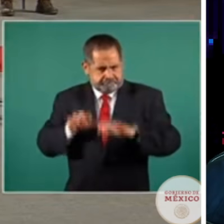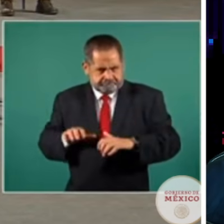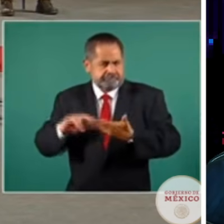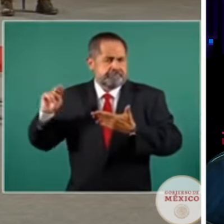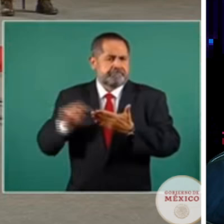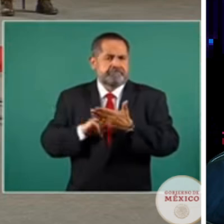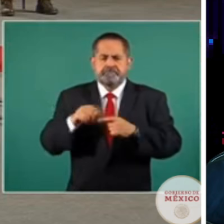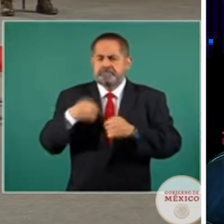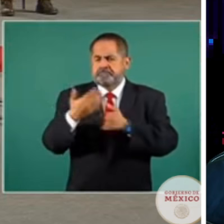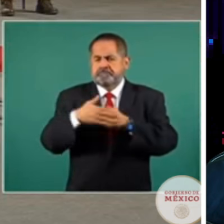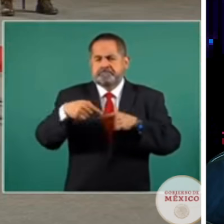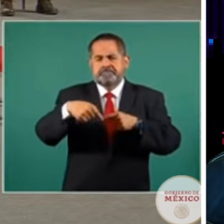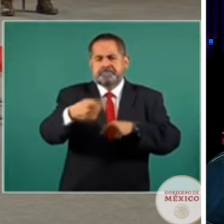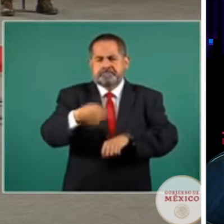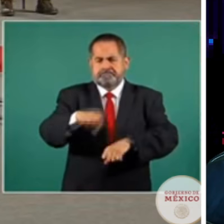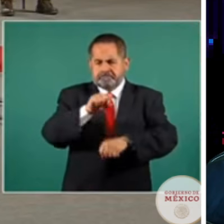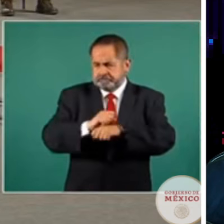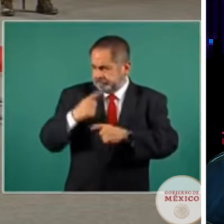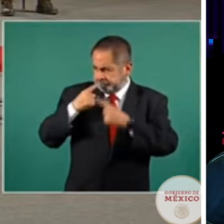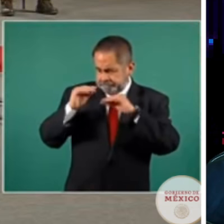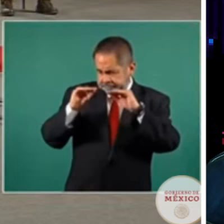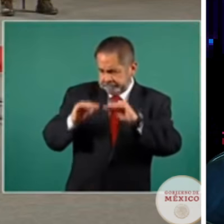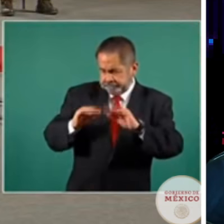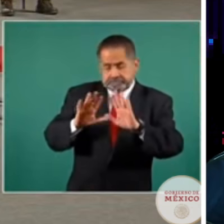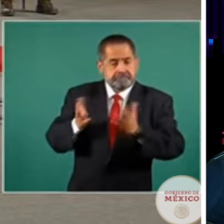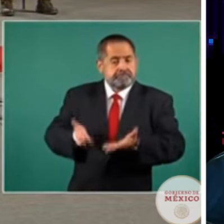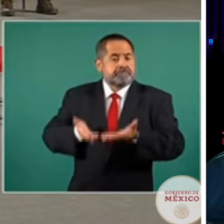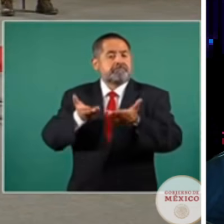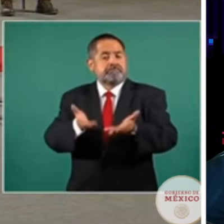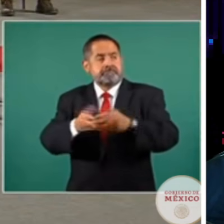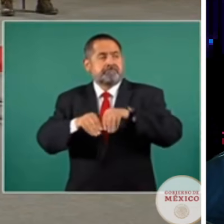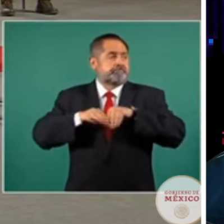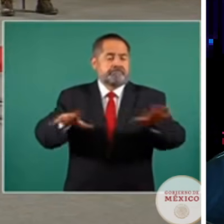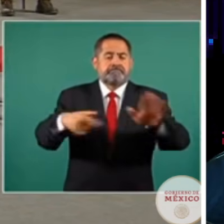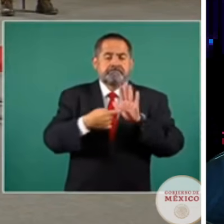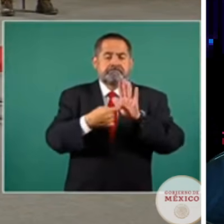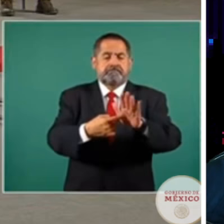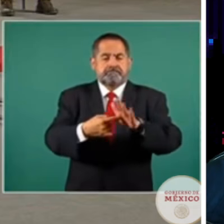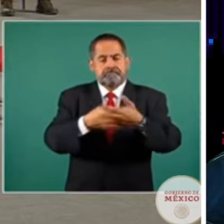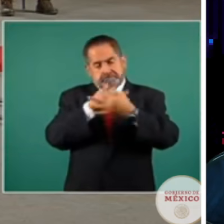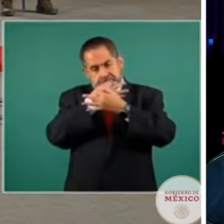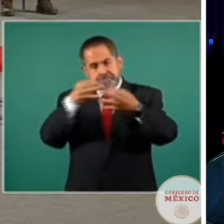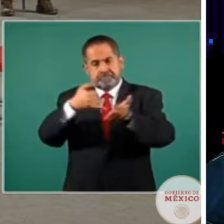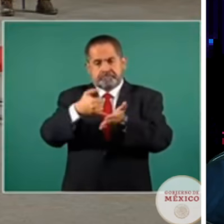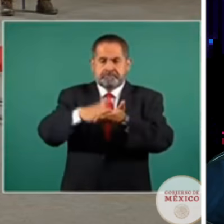la semana próxima para presentarlo y publicarlo.